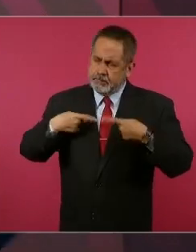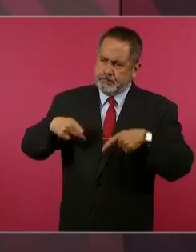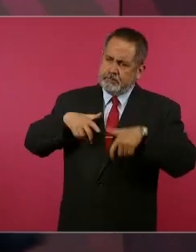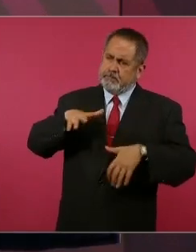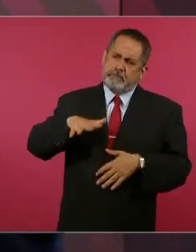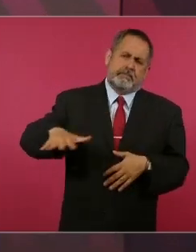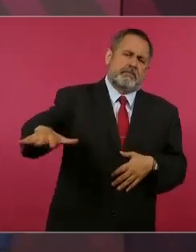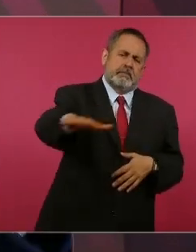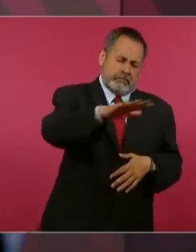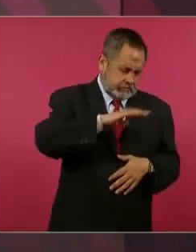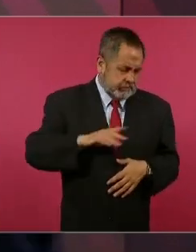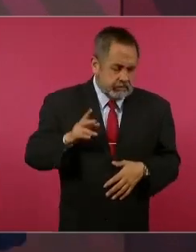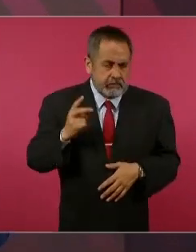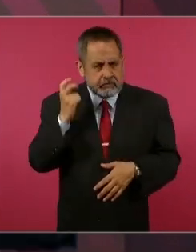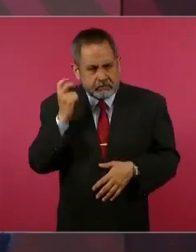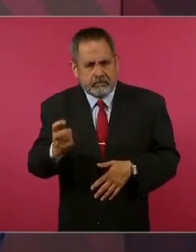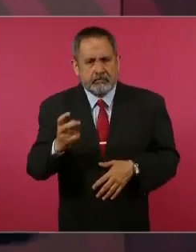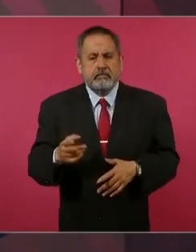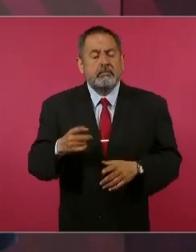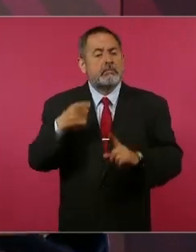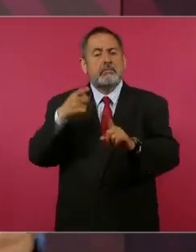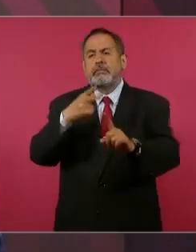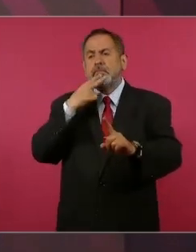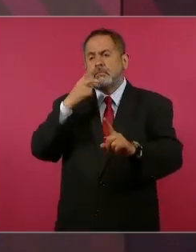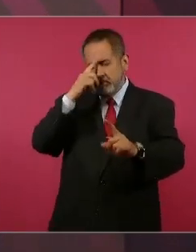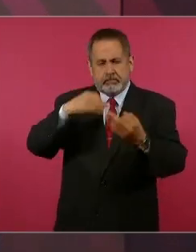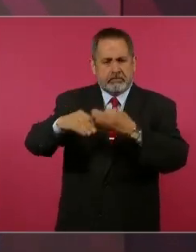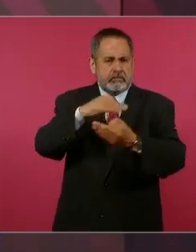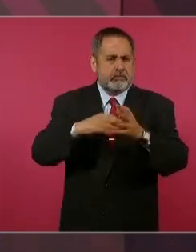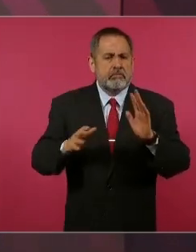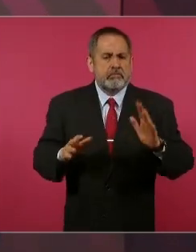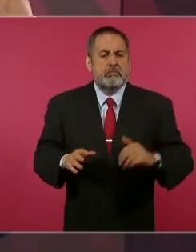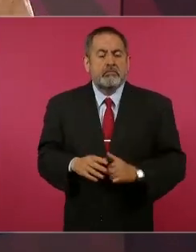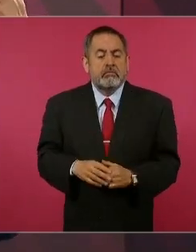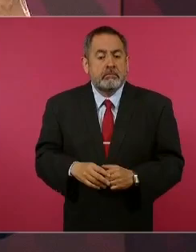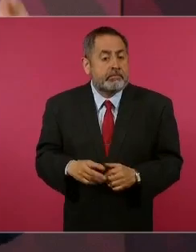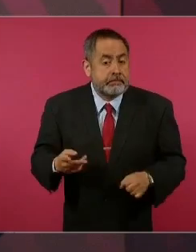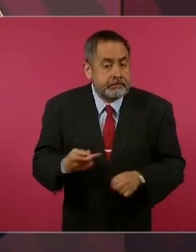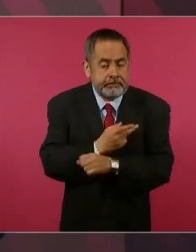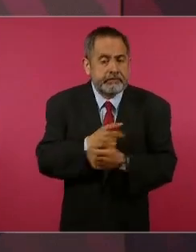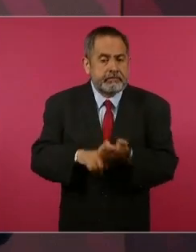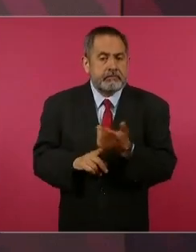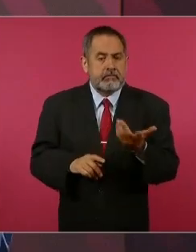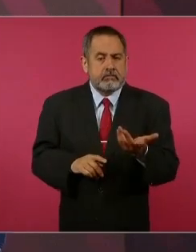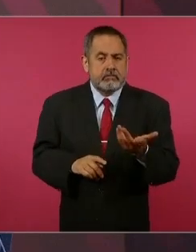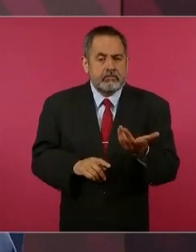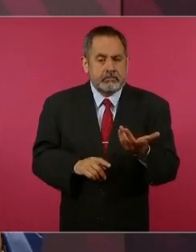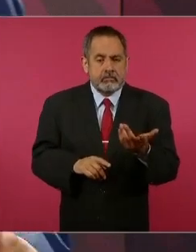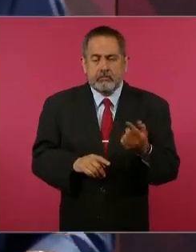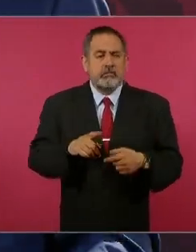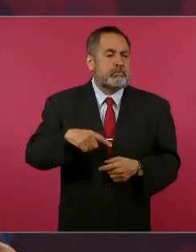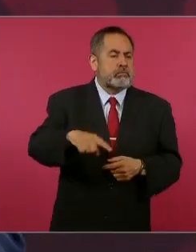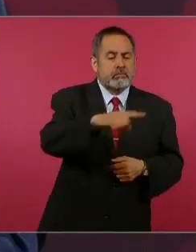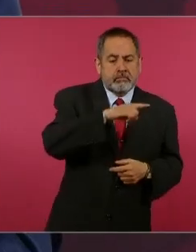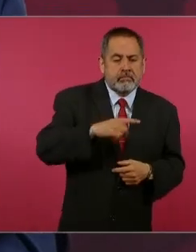y esto es para bien de todos. Lo que pasa es que se malacostumbraron